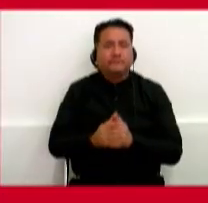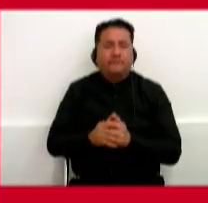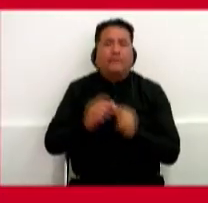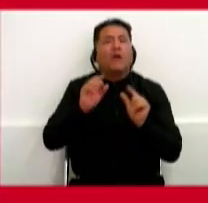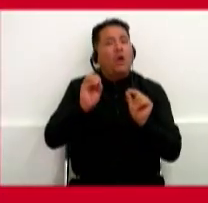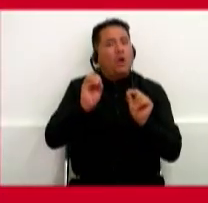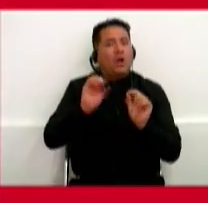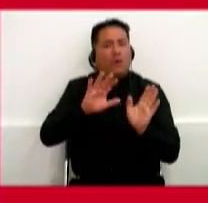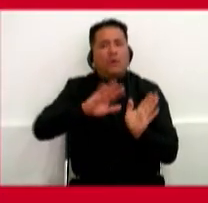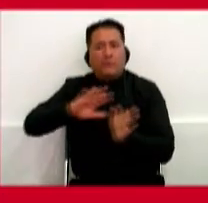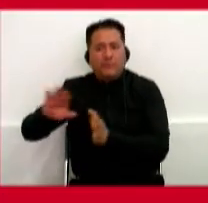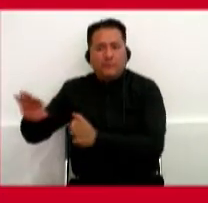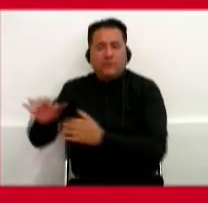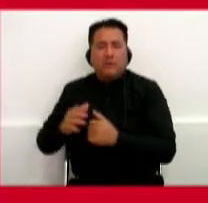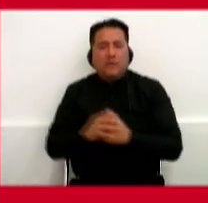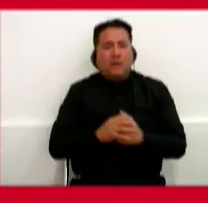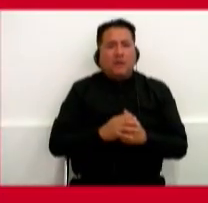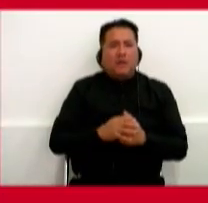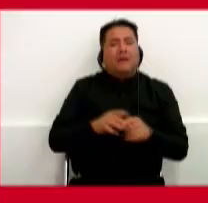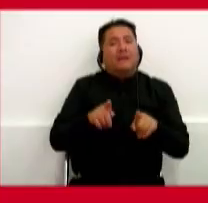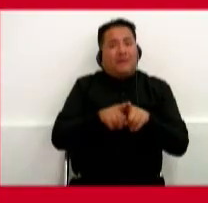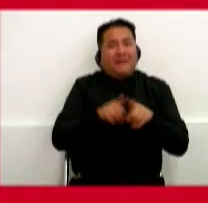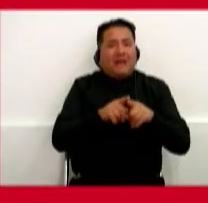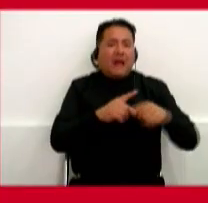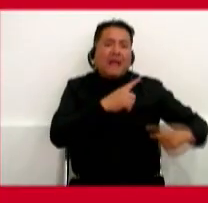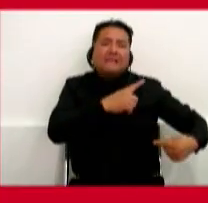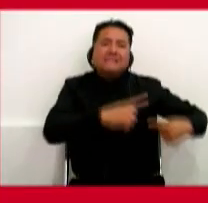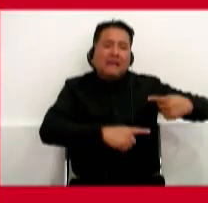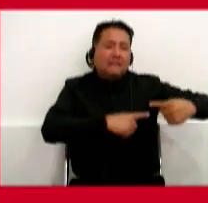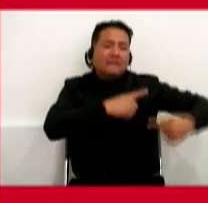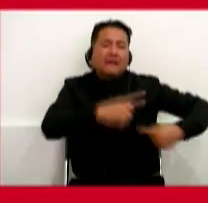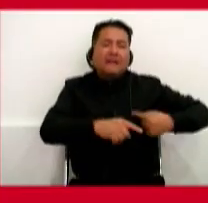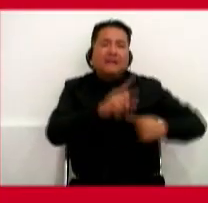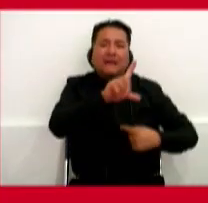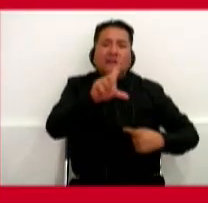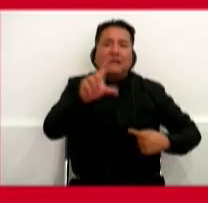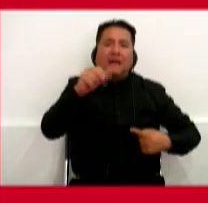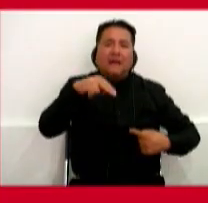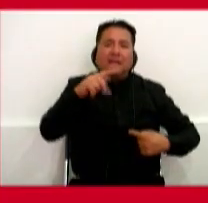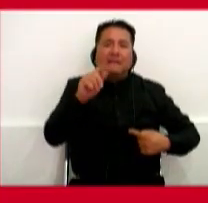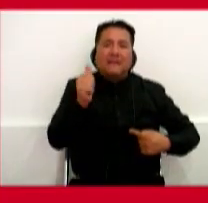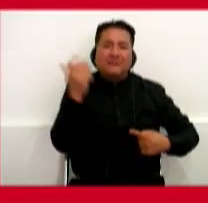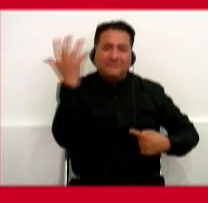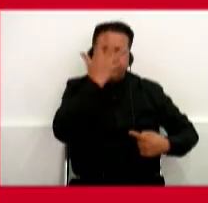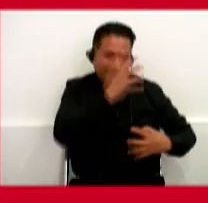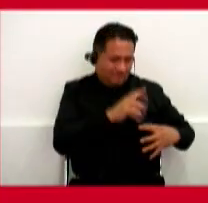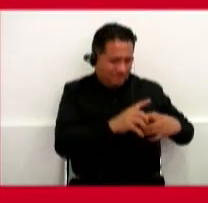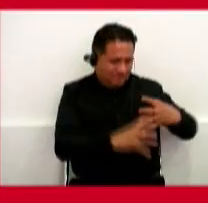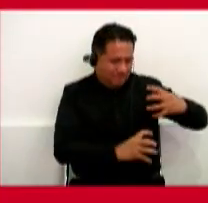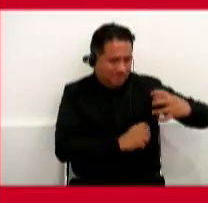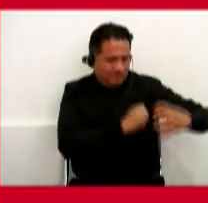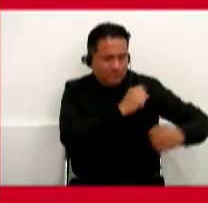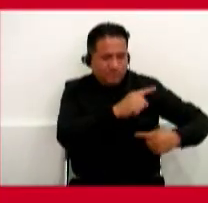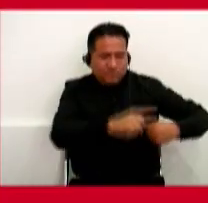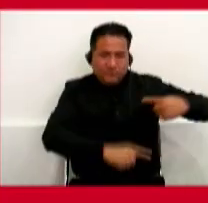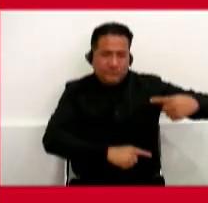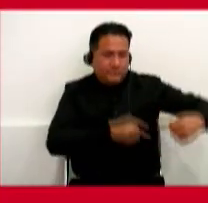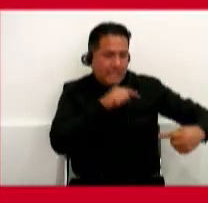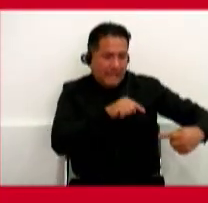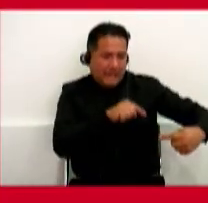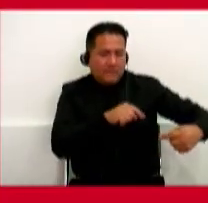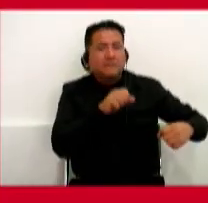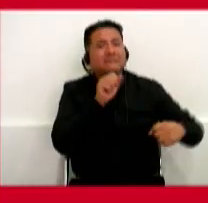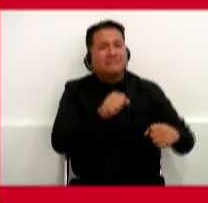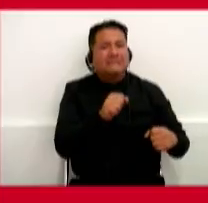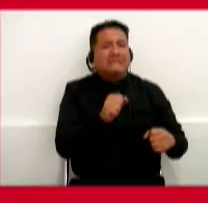una merma en el rendimiento de vida útil del neumático. Pero ¿cómo controlamos esto? Reduciendo la